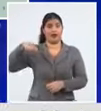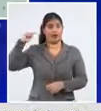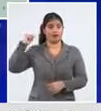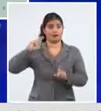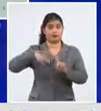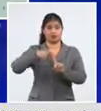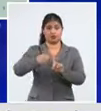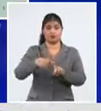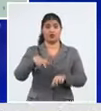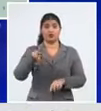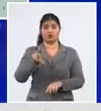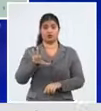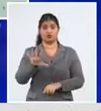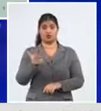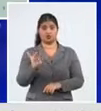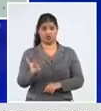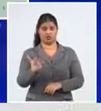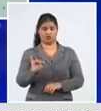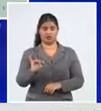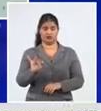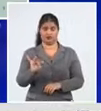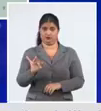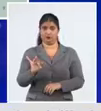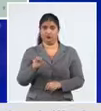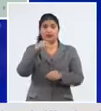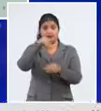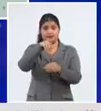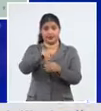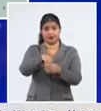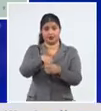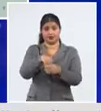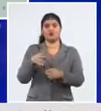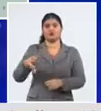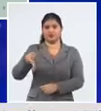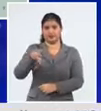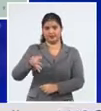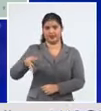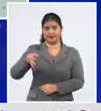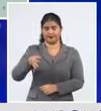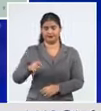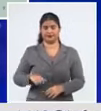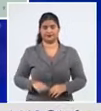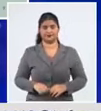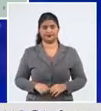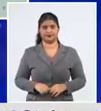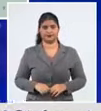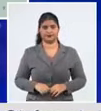257 casos, que es el 52% de todos los de la provincia.